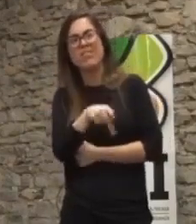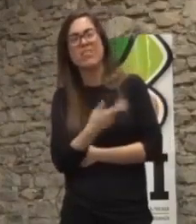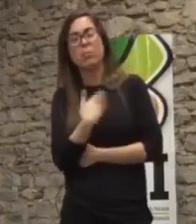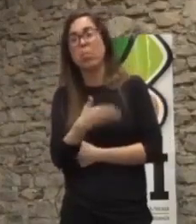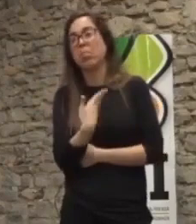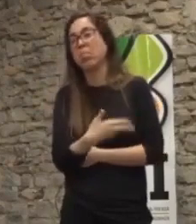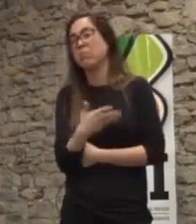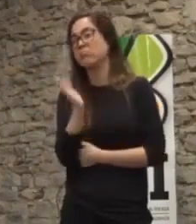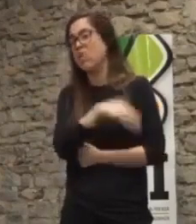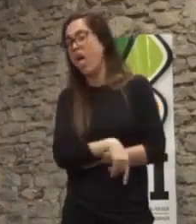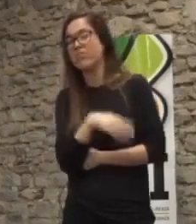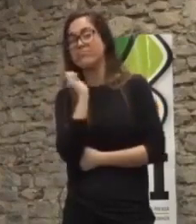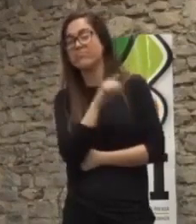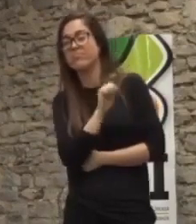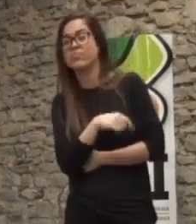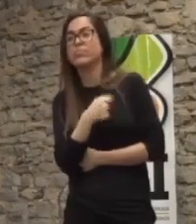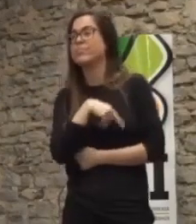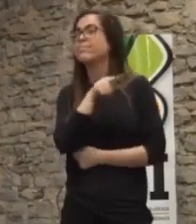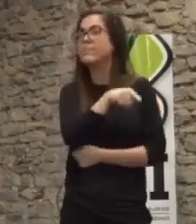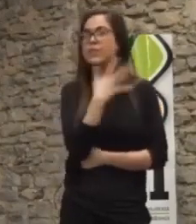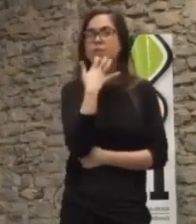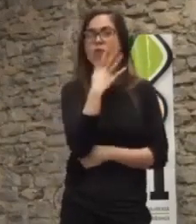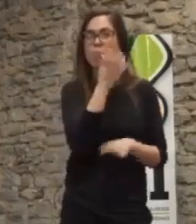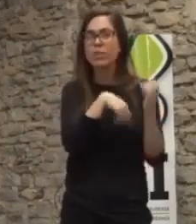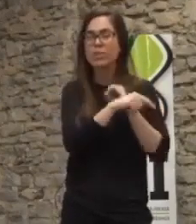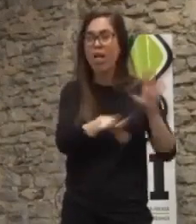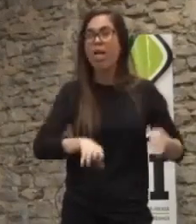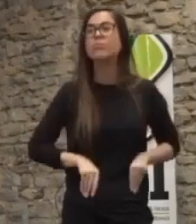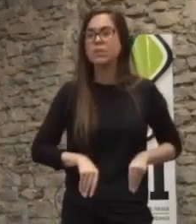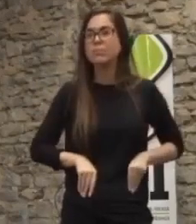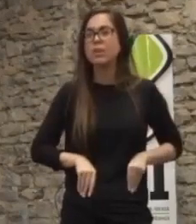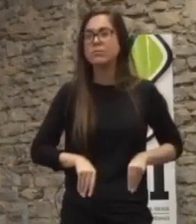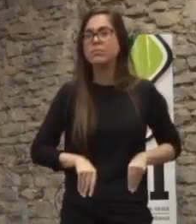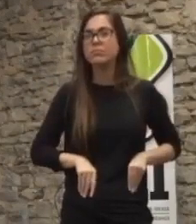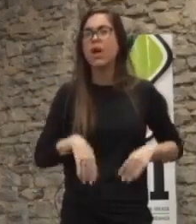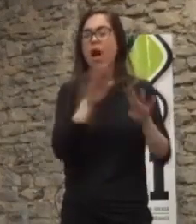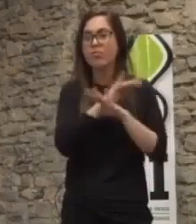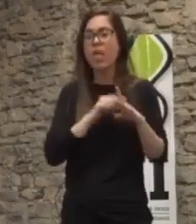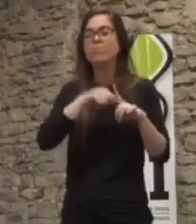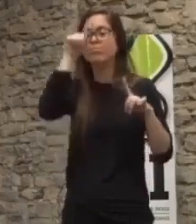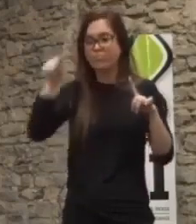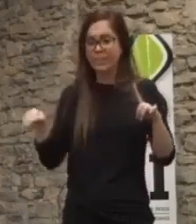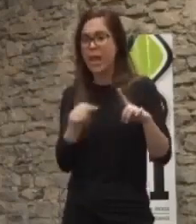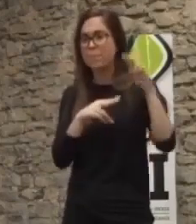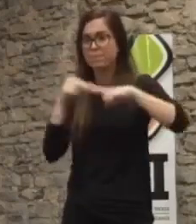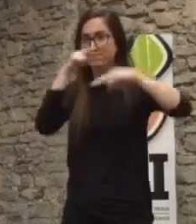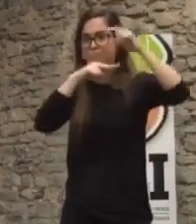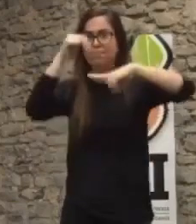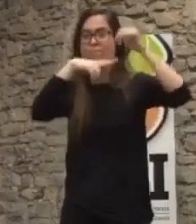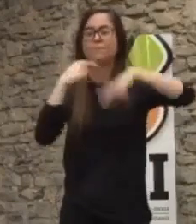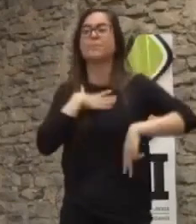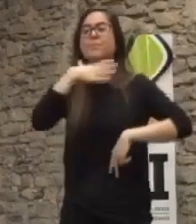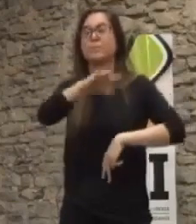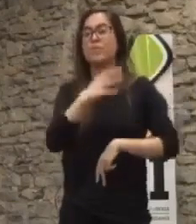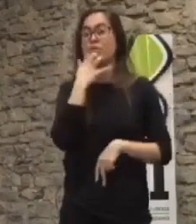poca importancia, que son banales, pues aceptar estos comportamientos, la pirámide del odio nos recuerda que puede dar lugar a comportamientos o actos